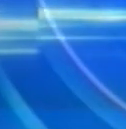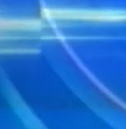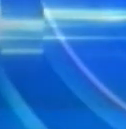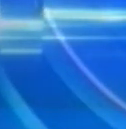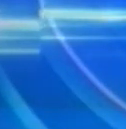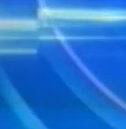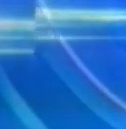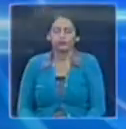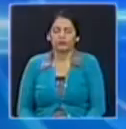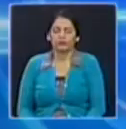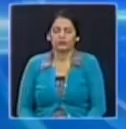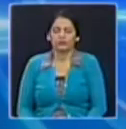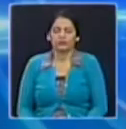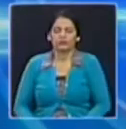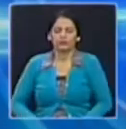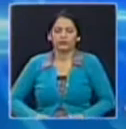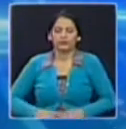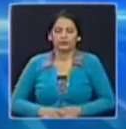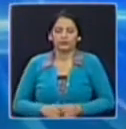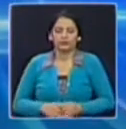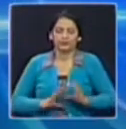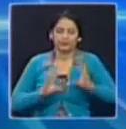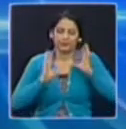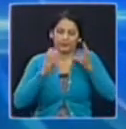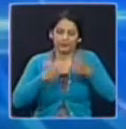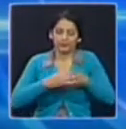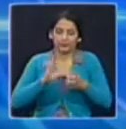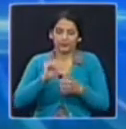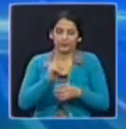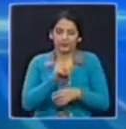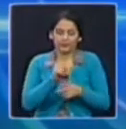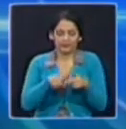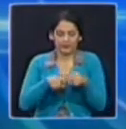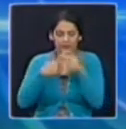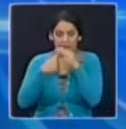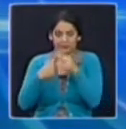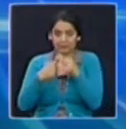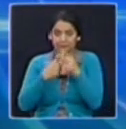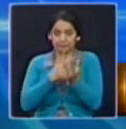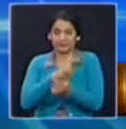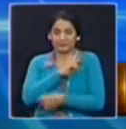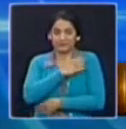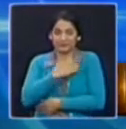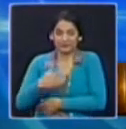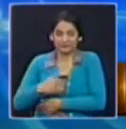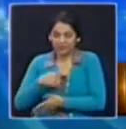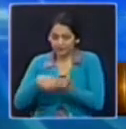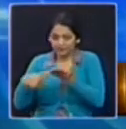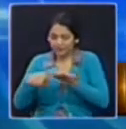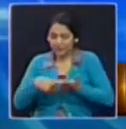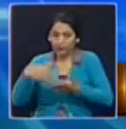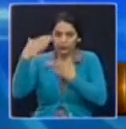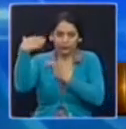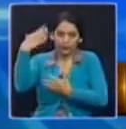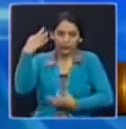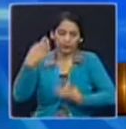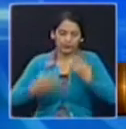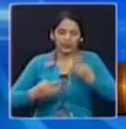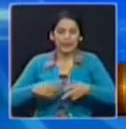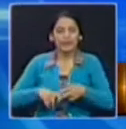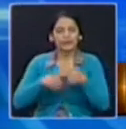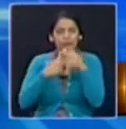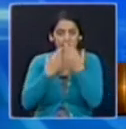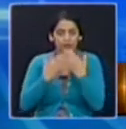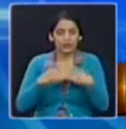ya formalmente este juicio político en contra del segundo mandatario, proceso que ahora continúa en la Comisión